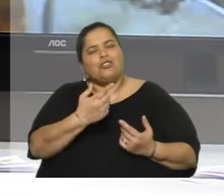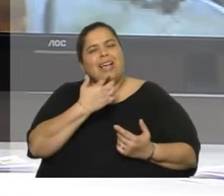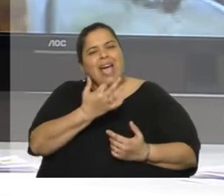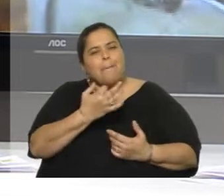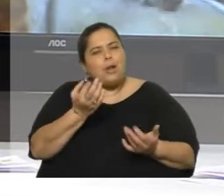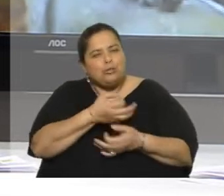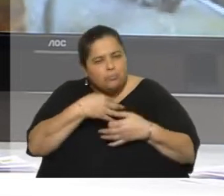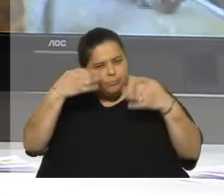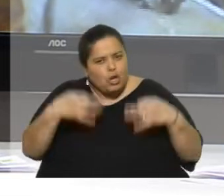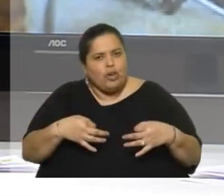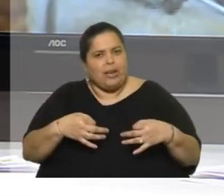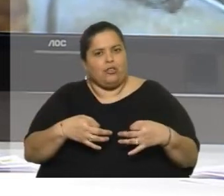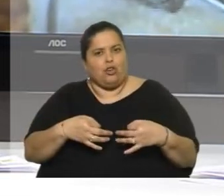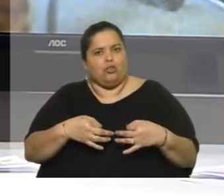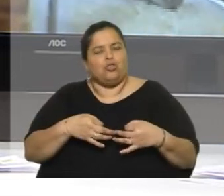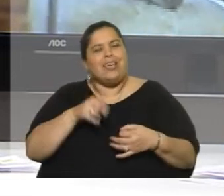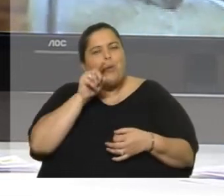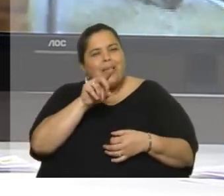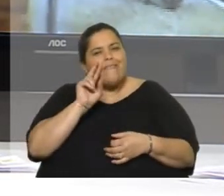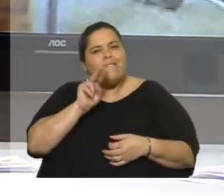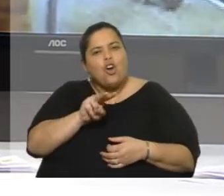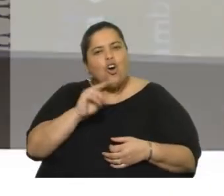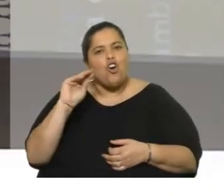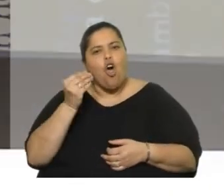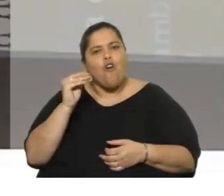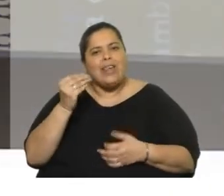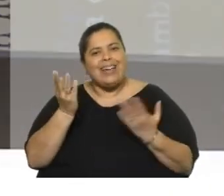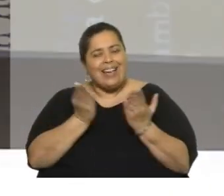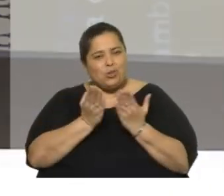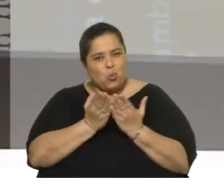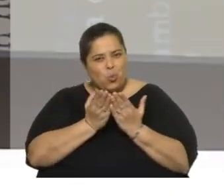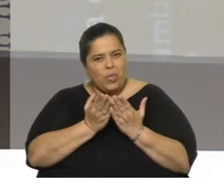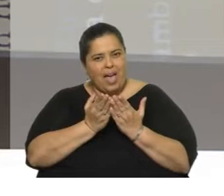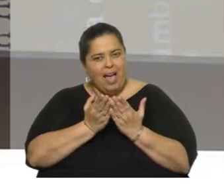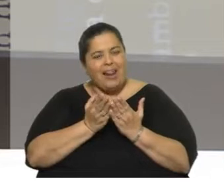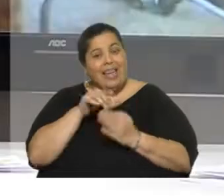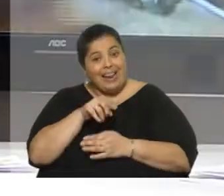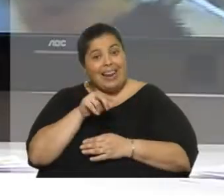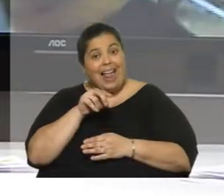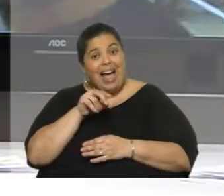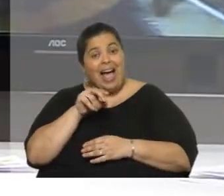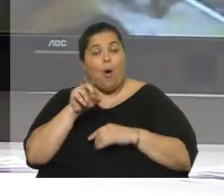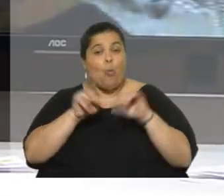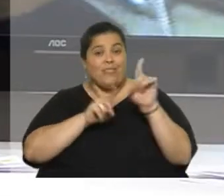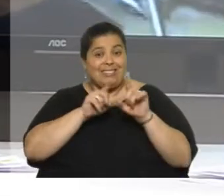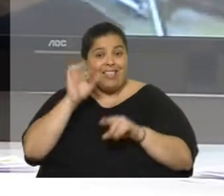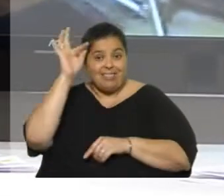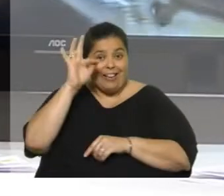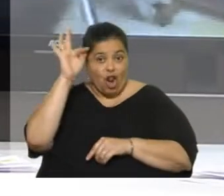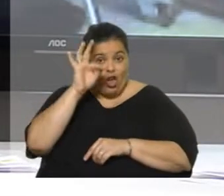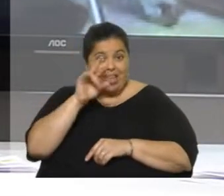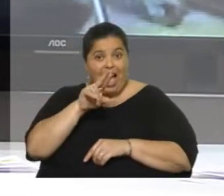concretos que usted ha visto de jóvenes que estudian concretamente en la UTEC y que